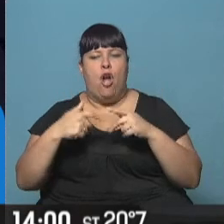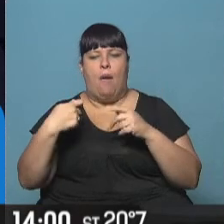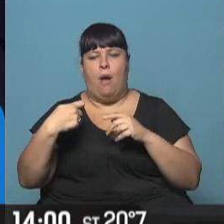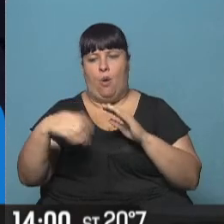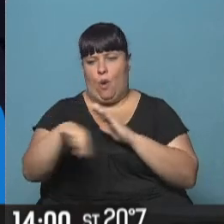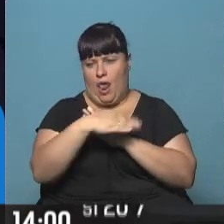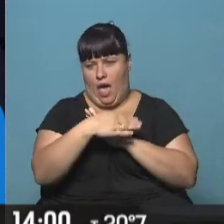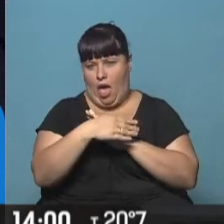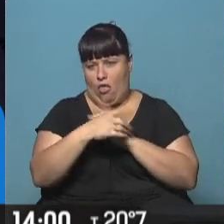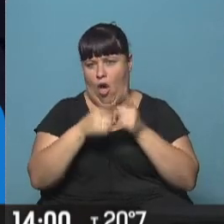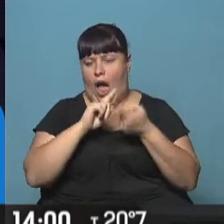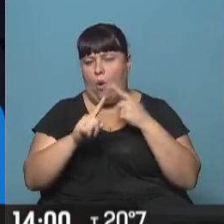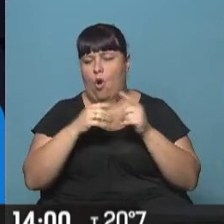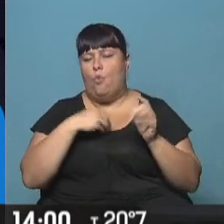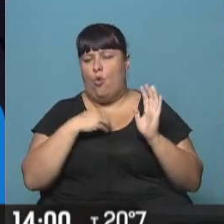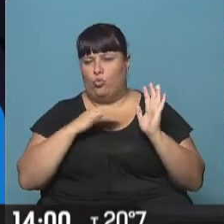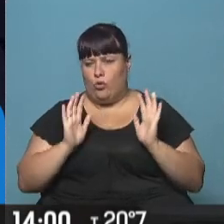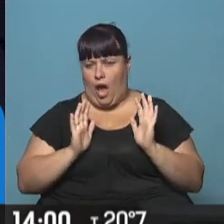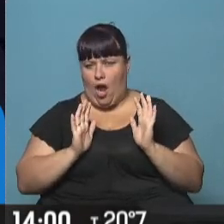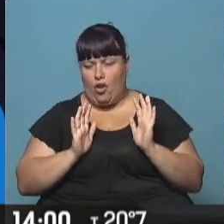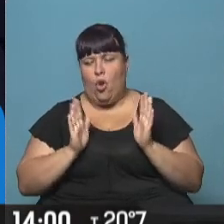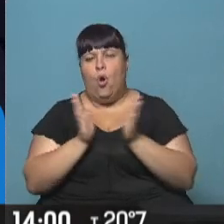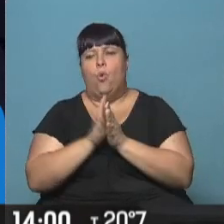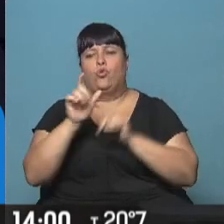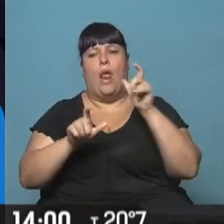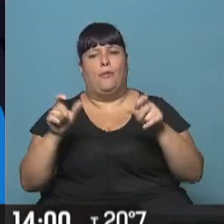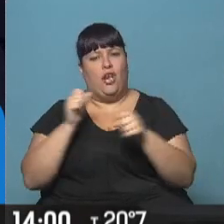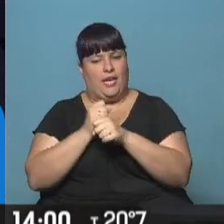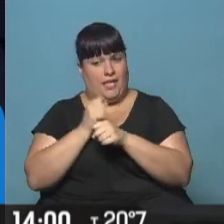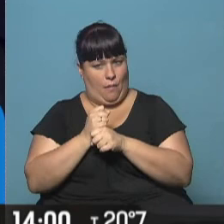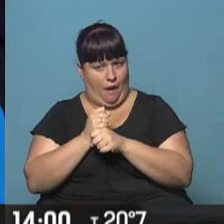retiro acordados voluntariamente con sus trabajadores.